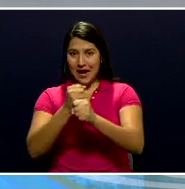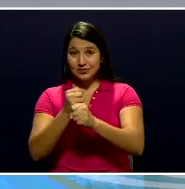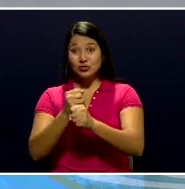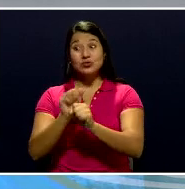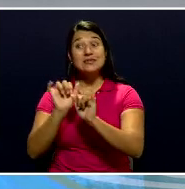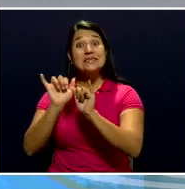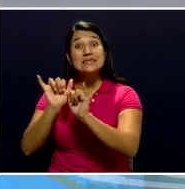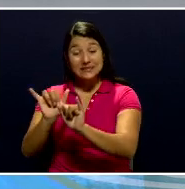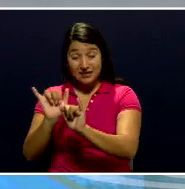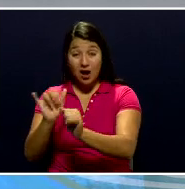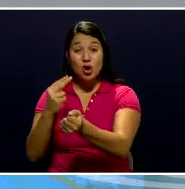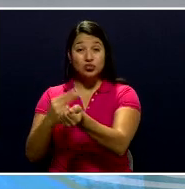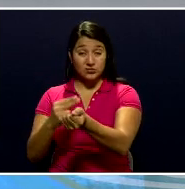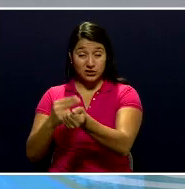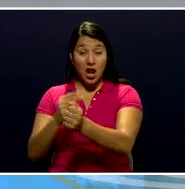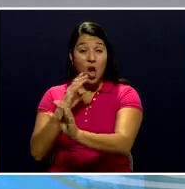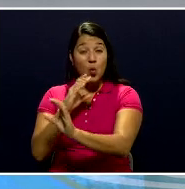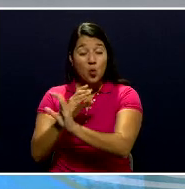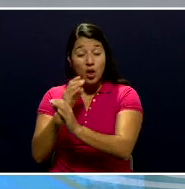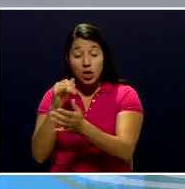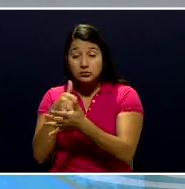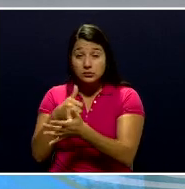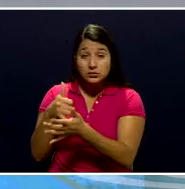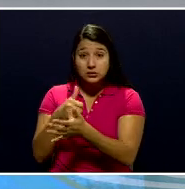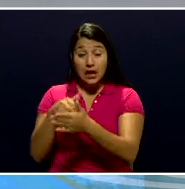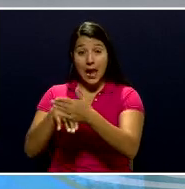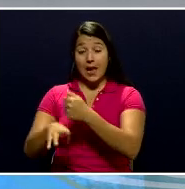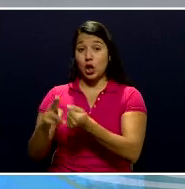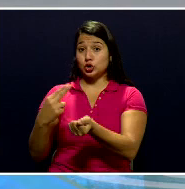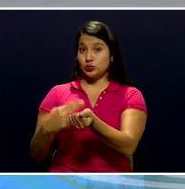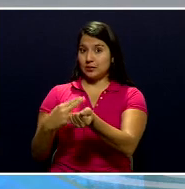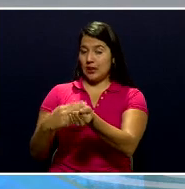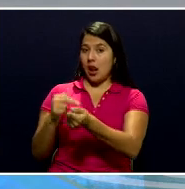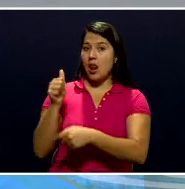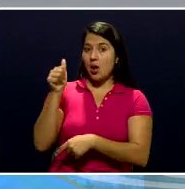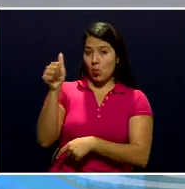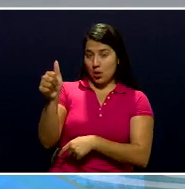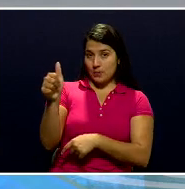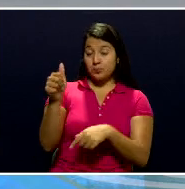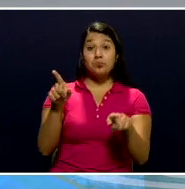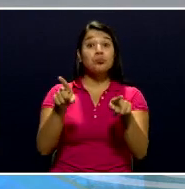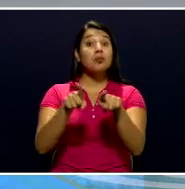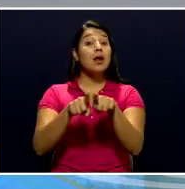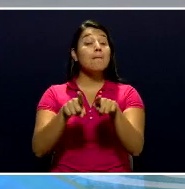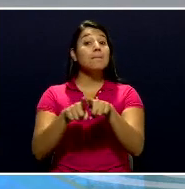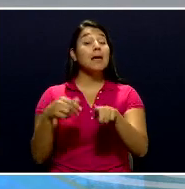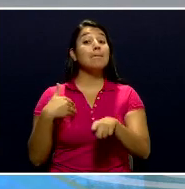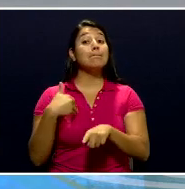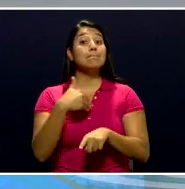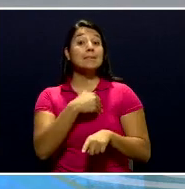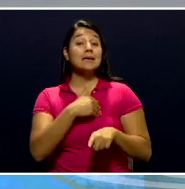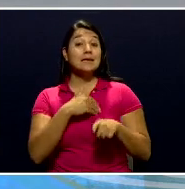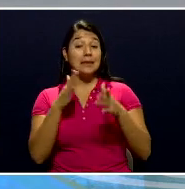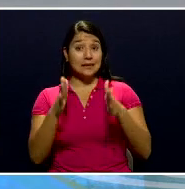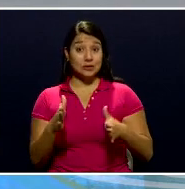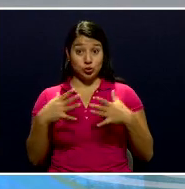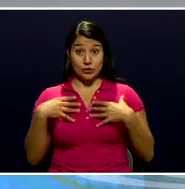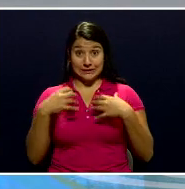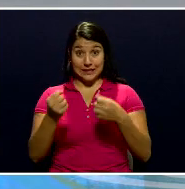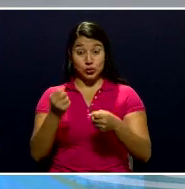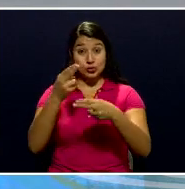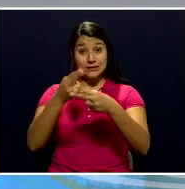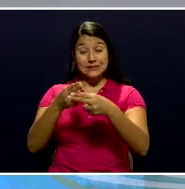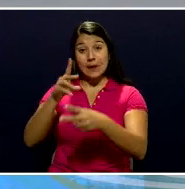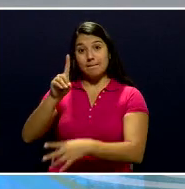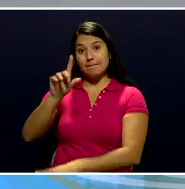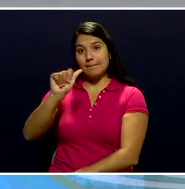cuidados intensivos del Hospital de Alajuela. Además, el ministro de Salud, Daniel Salas,